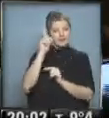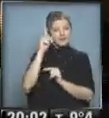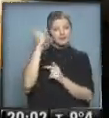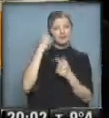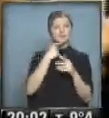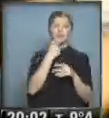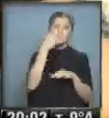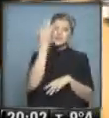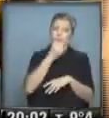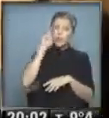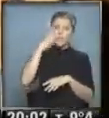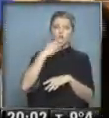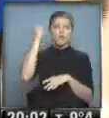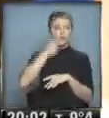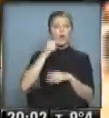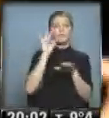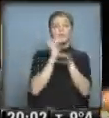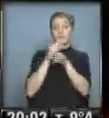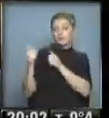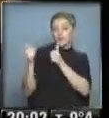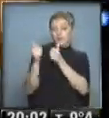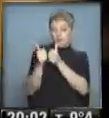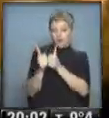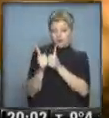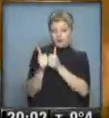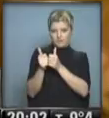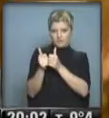Dios camina a su lado, según aseguró.